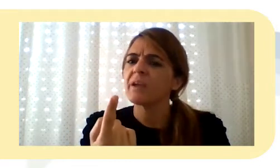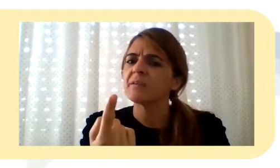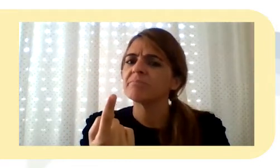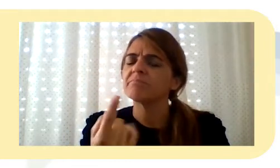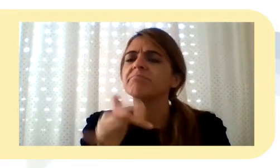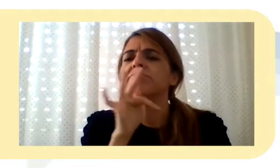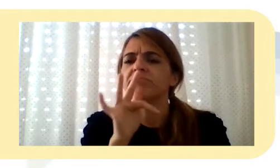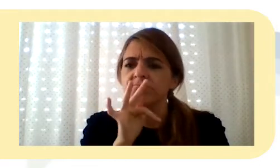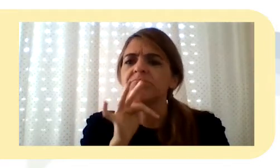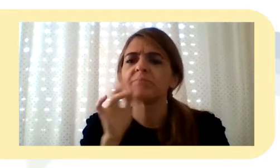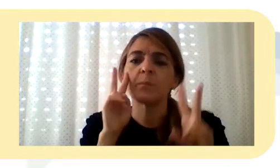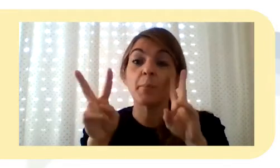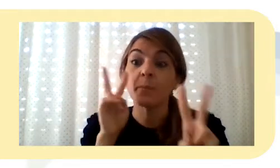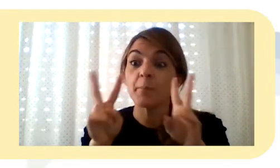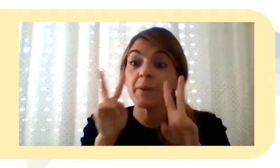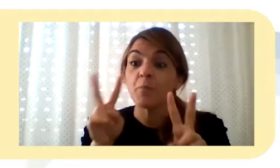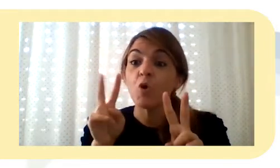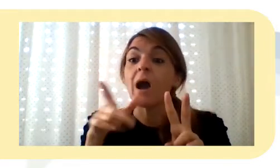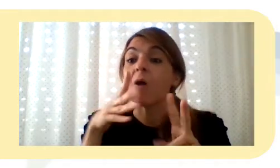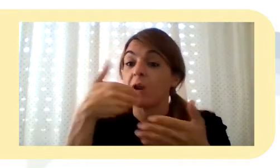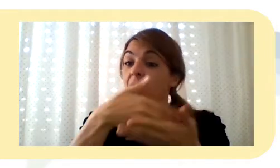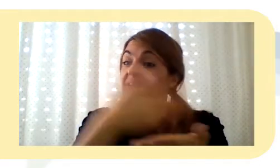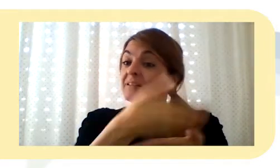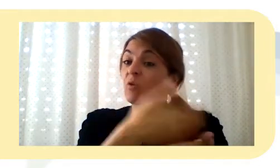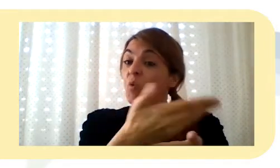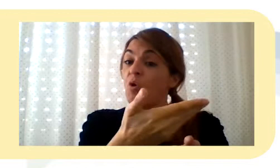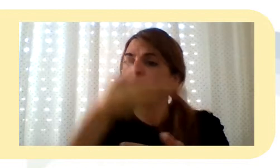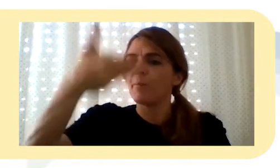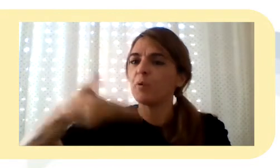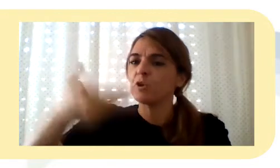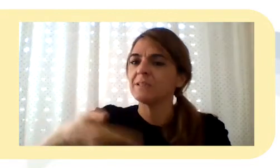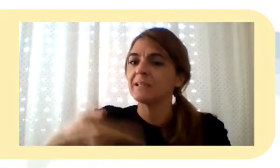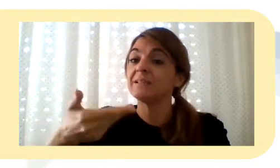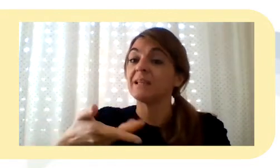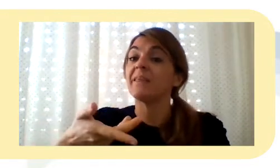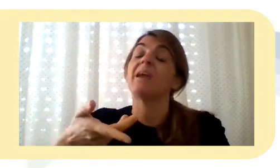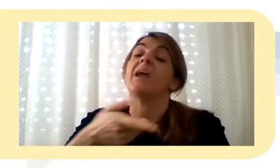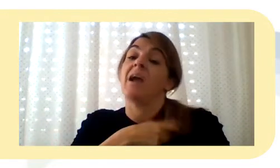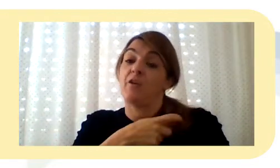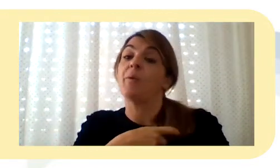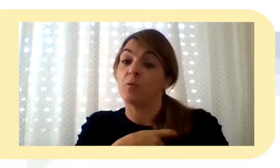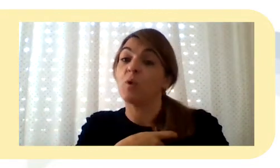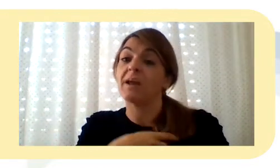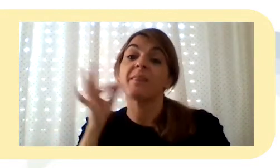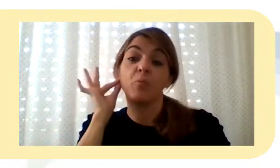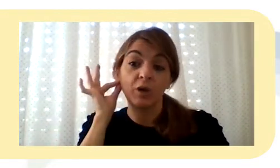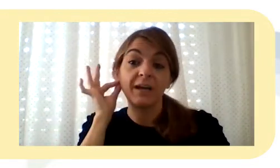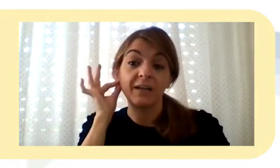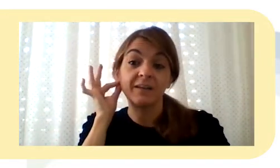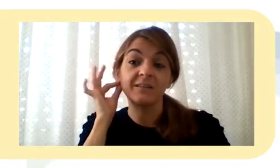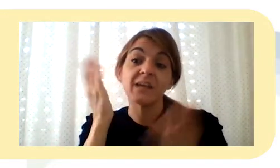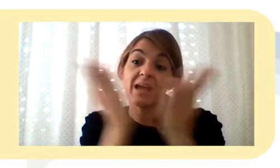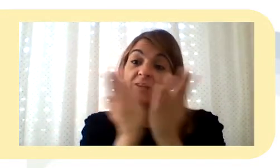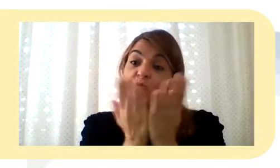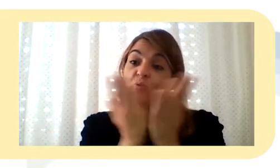evidencias. Justo acaba de salir un artículo muy importante de la Comisión de Cardiovasculares que tiene Lancet, de mujeres en estudios